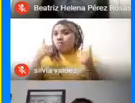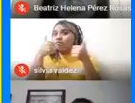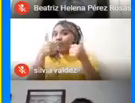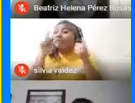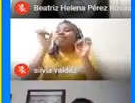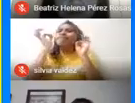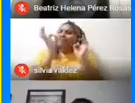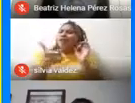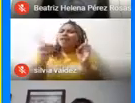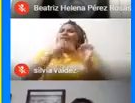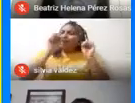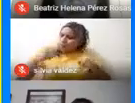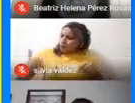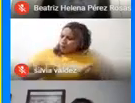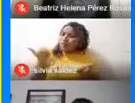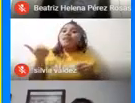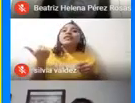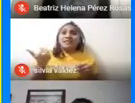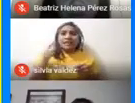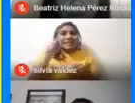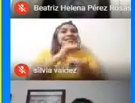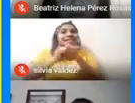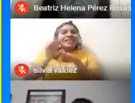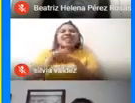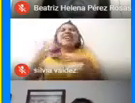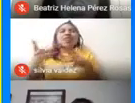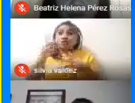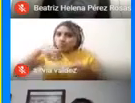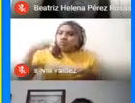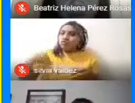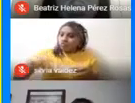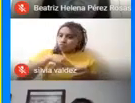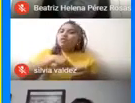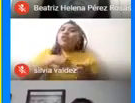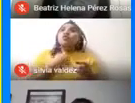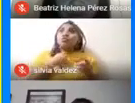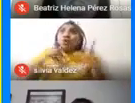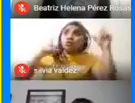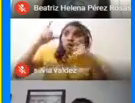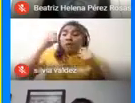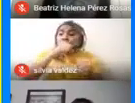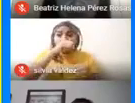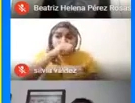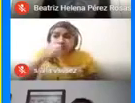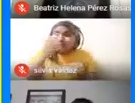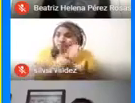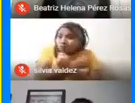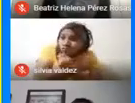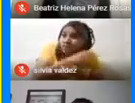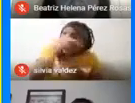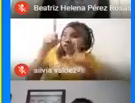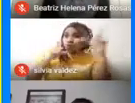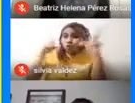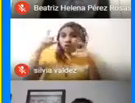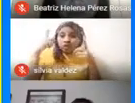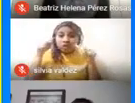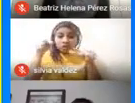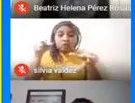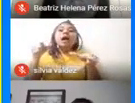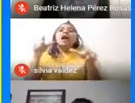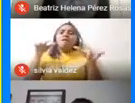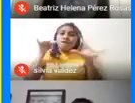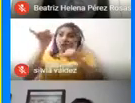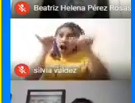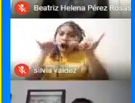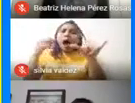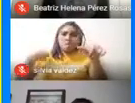seguro que muchísimos podemos aprovechar. Entonces la invitación es a que vayamos, si nos gusta el turismo, si nos apasiona el turismo, hacer turismo, viajar,